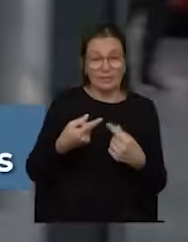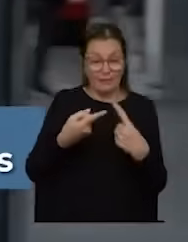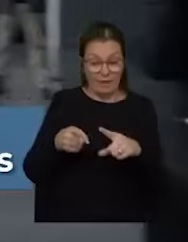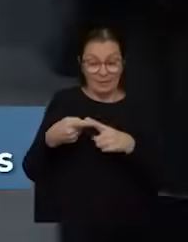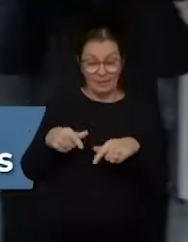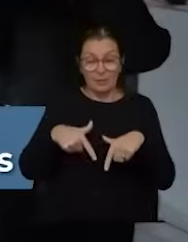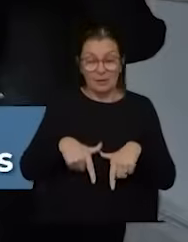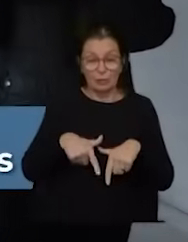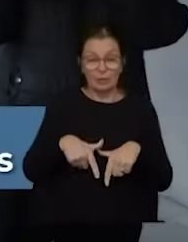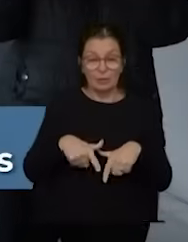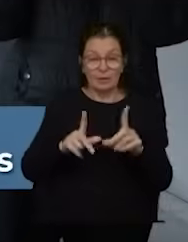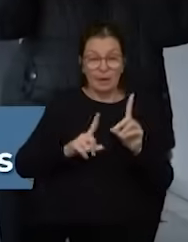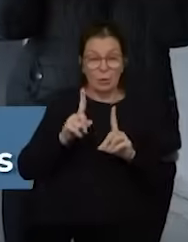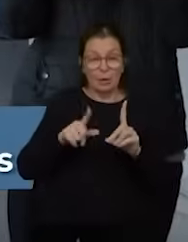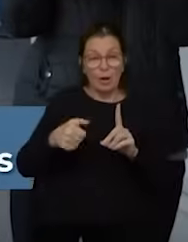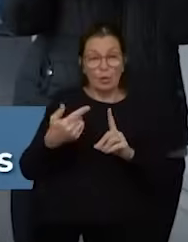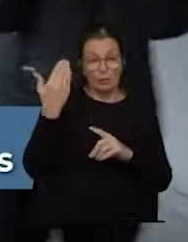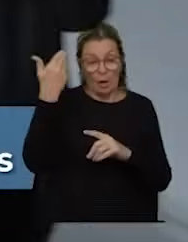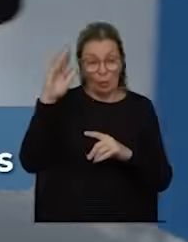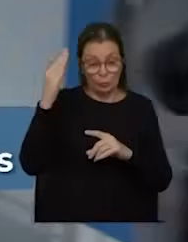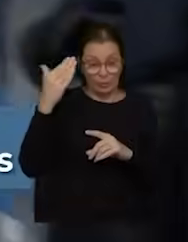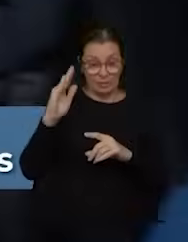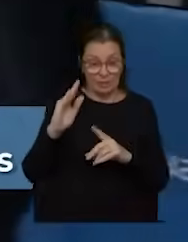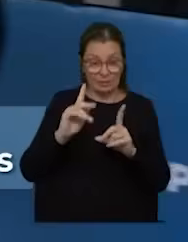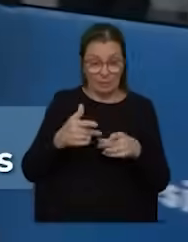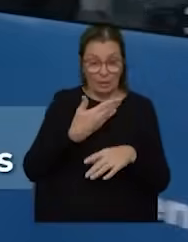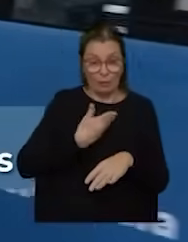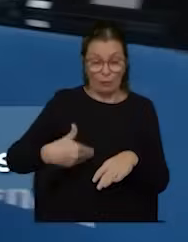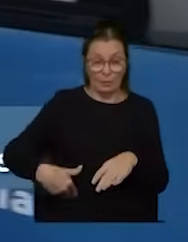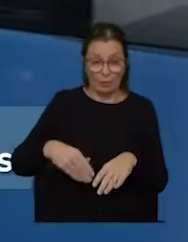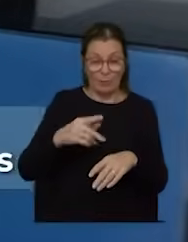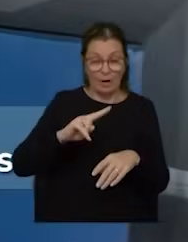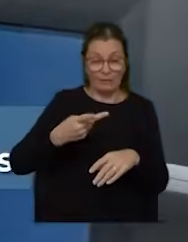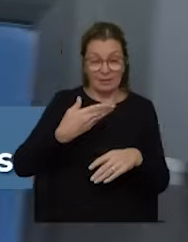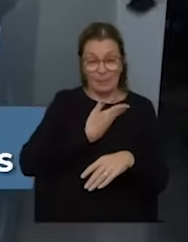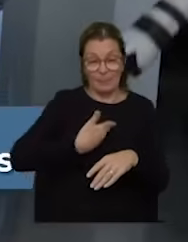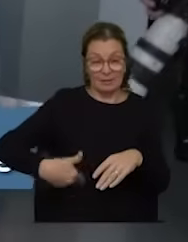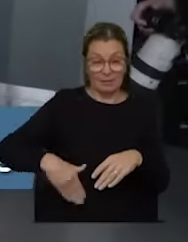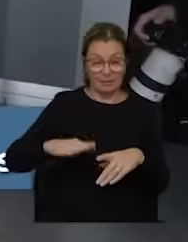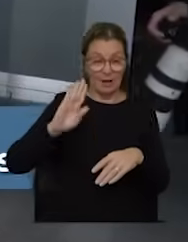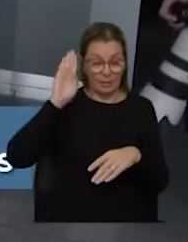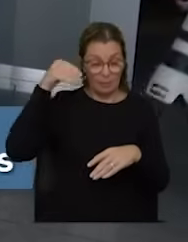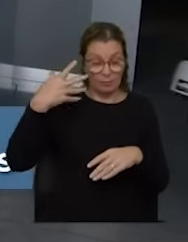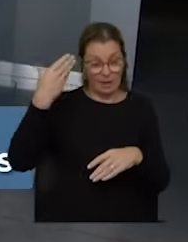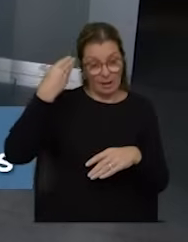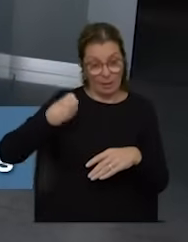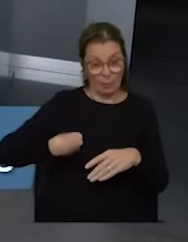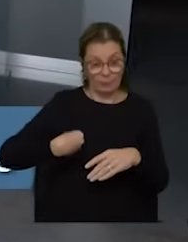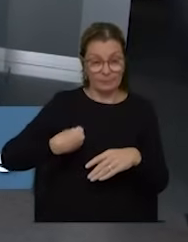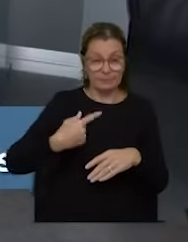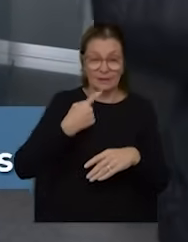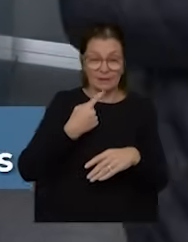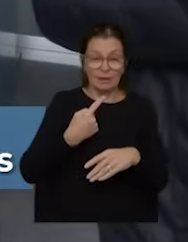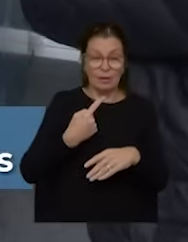ministros y también algunas otras autoridades de gobierno como la vicepresidenta de la República Beatriz argem da